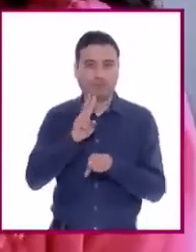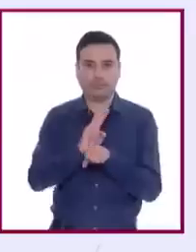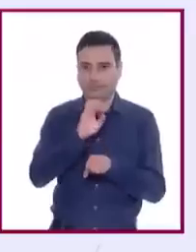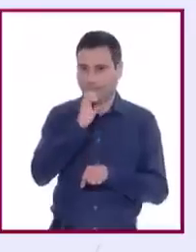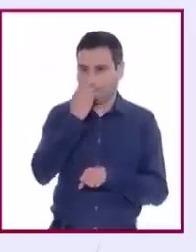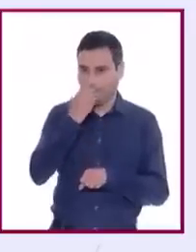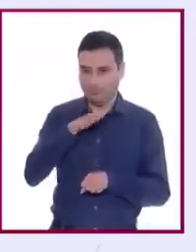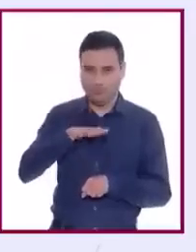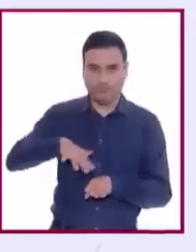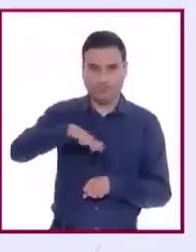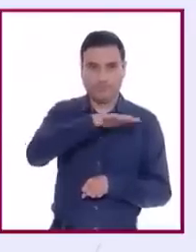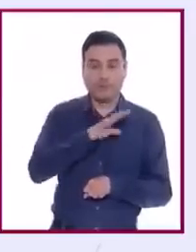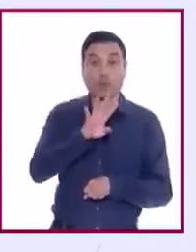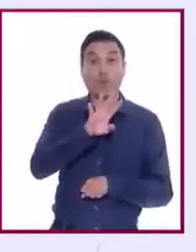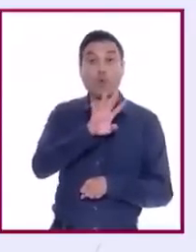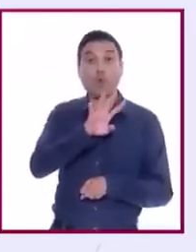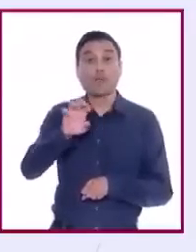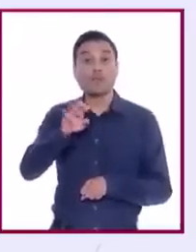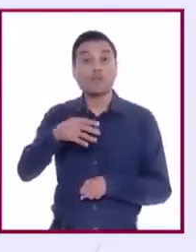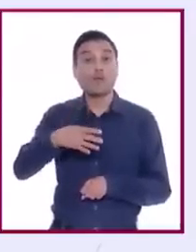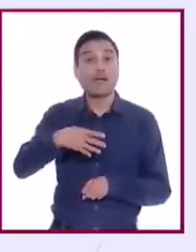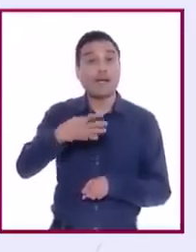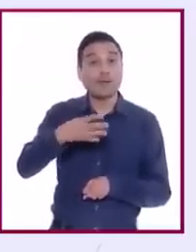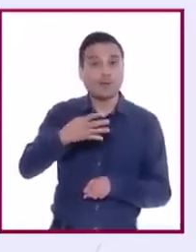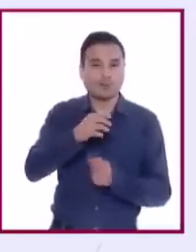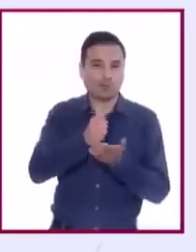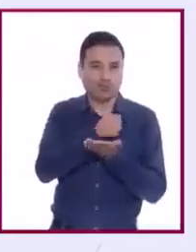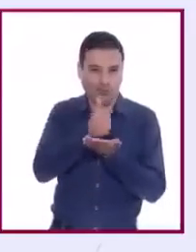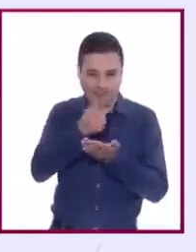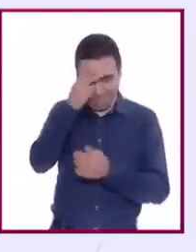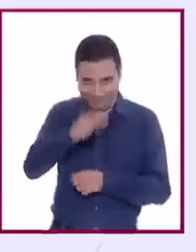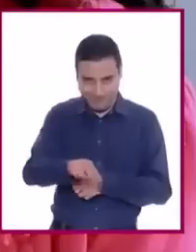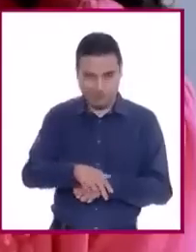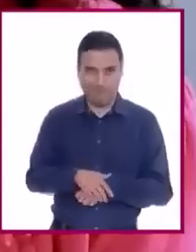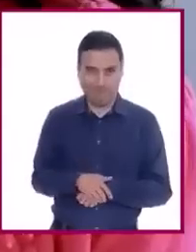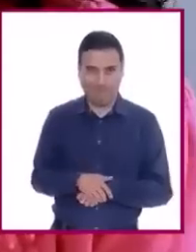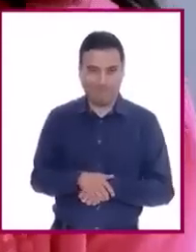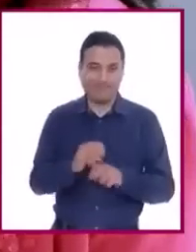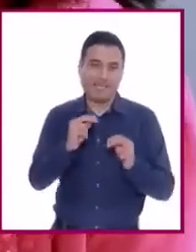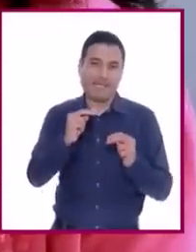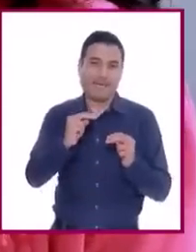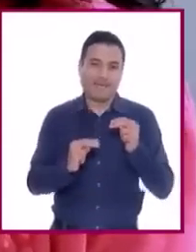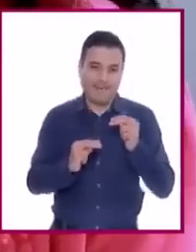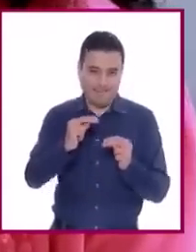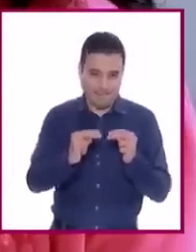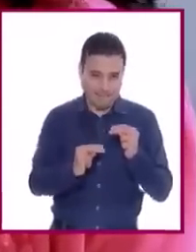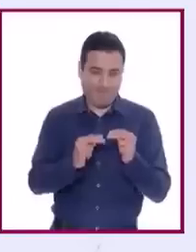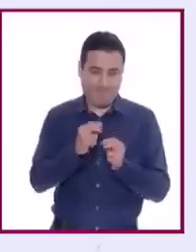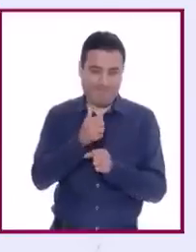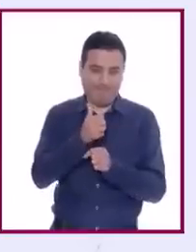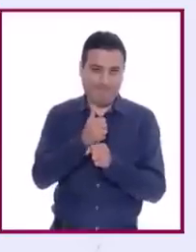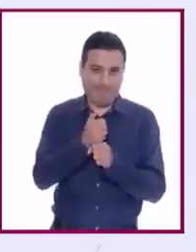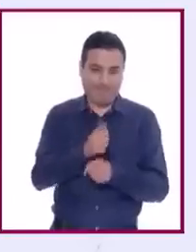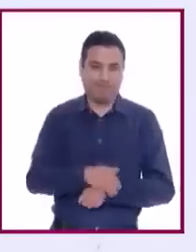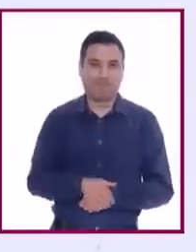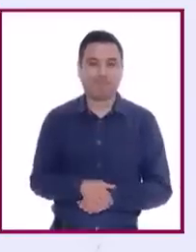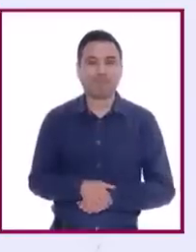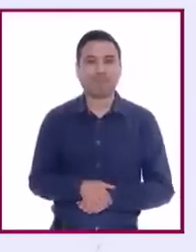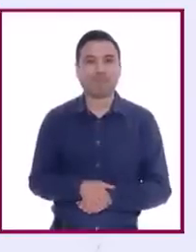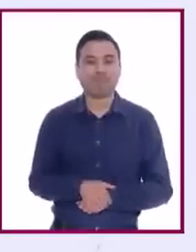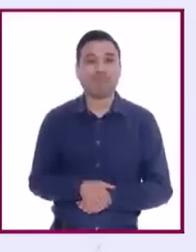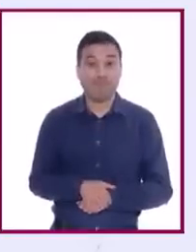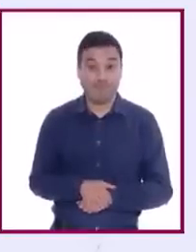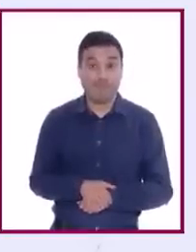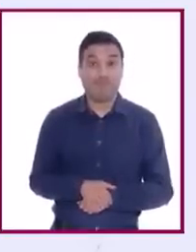zona escolar 414 de la Ciudad de México en el nivel por supuesto de primaria participé